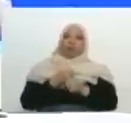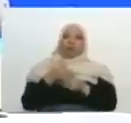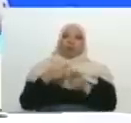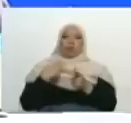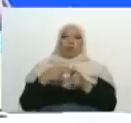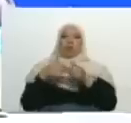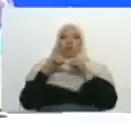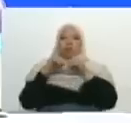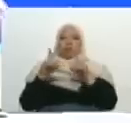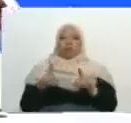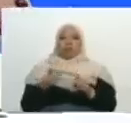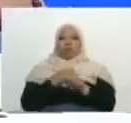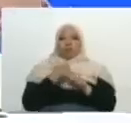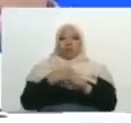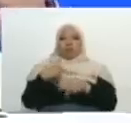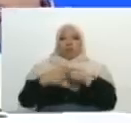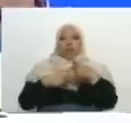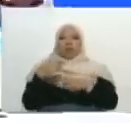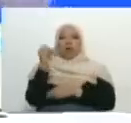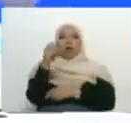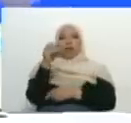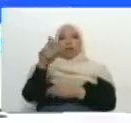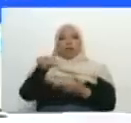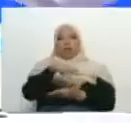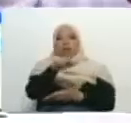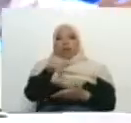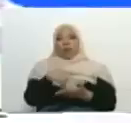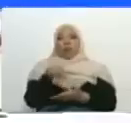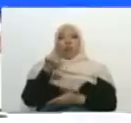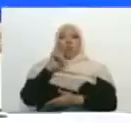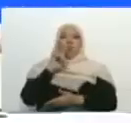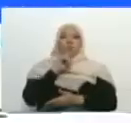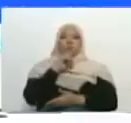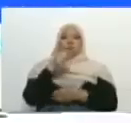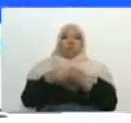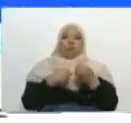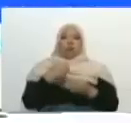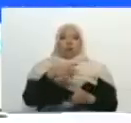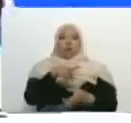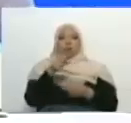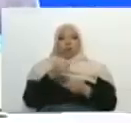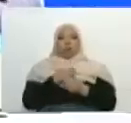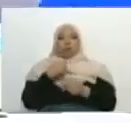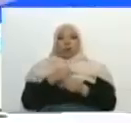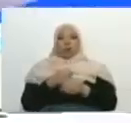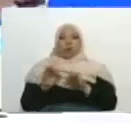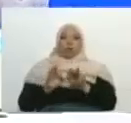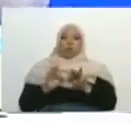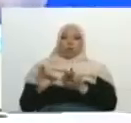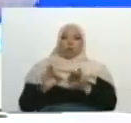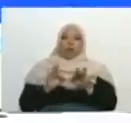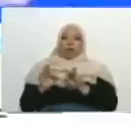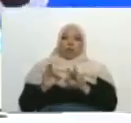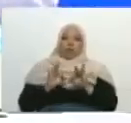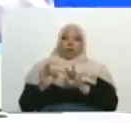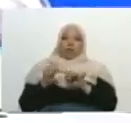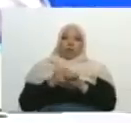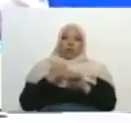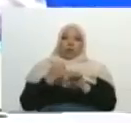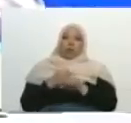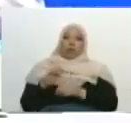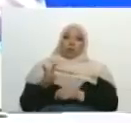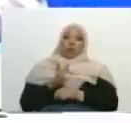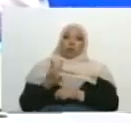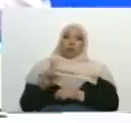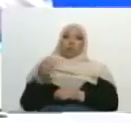ellos deciden que continúan siendo la Asamblea Nacional y nombran una comisión delegada, preparándose ya para lo que venía